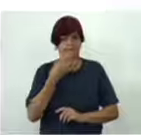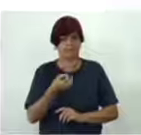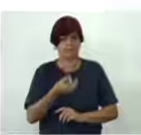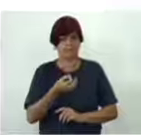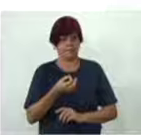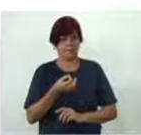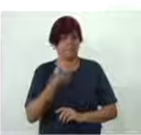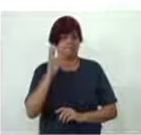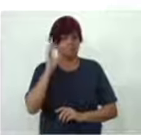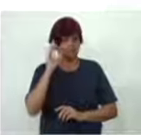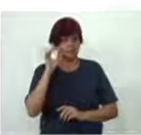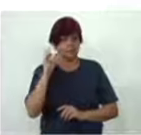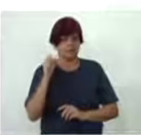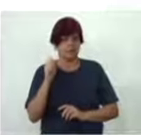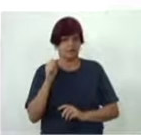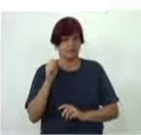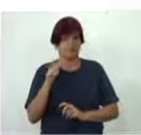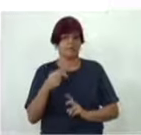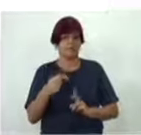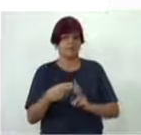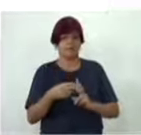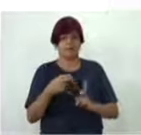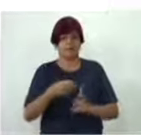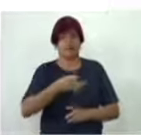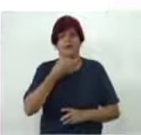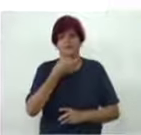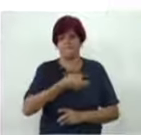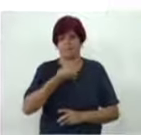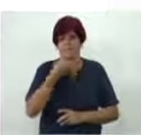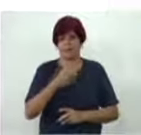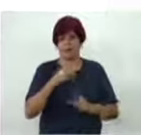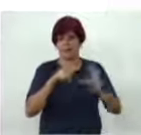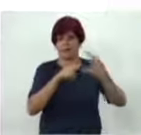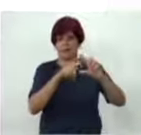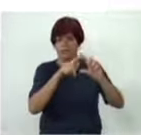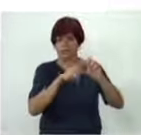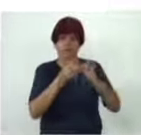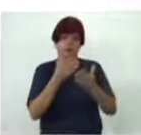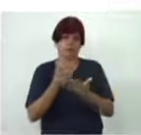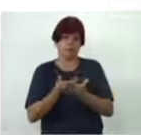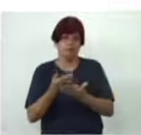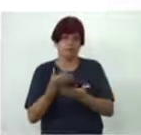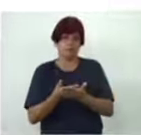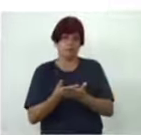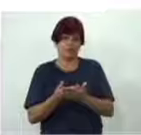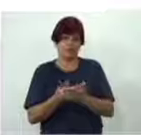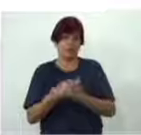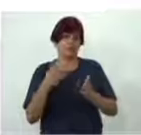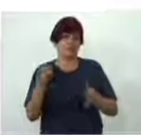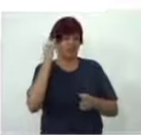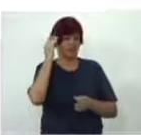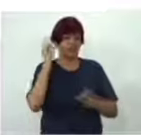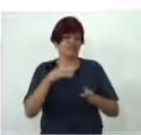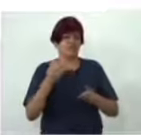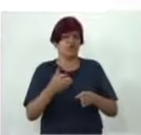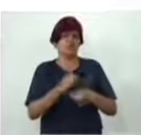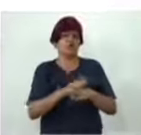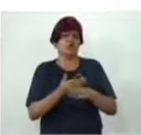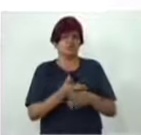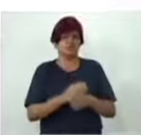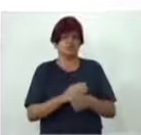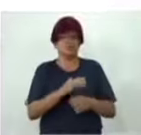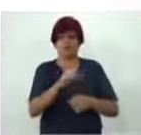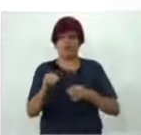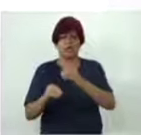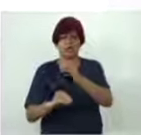Por tanto, entendemos entonces que para poder hacer una fundamentación del contenido que estoy proponiendo, tengo que partir del concepto. ¿Qué es descomposición